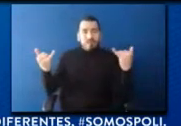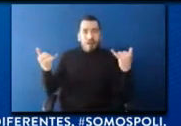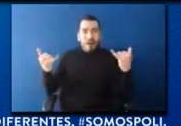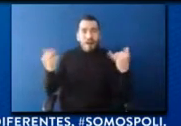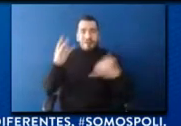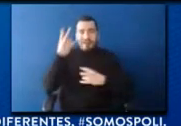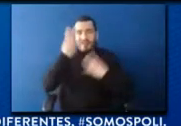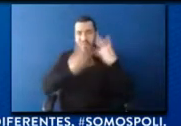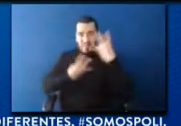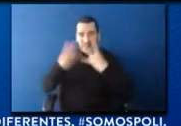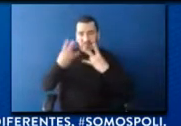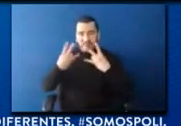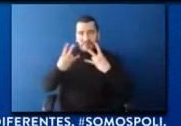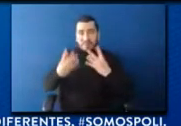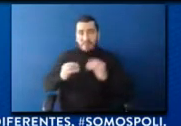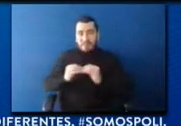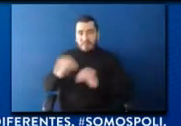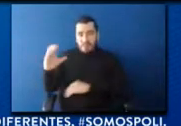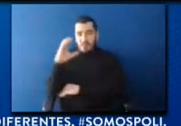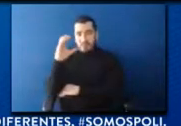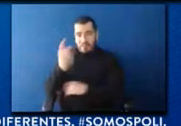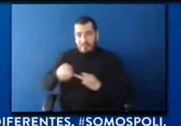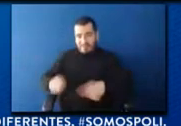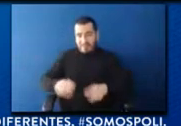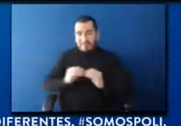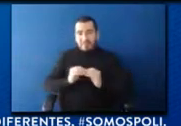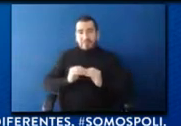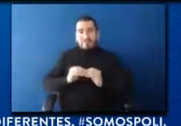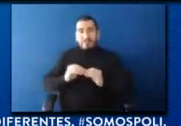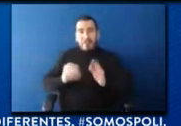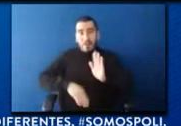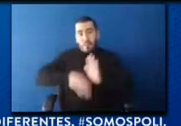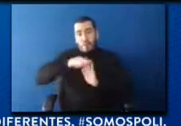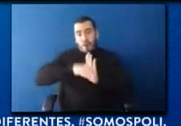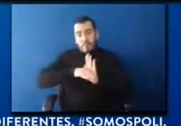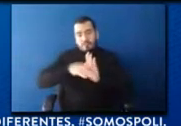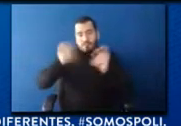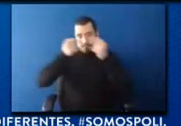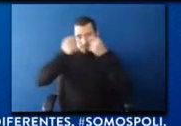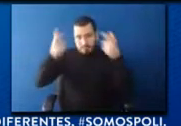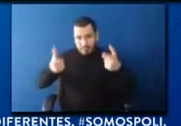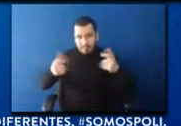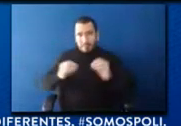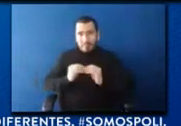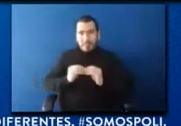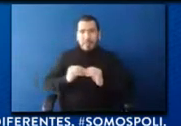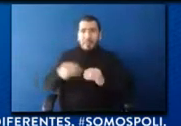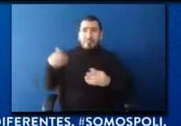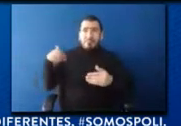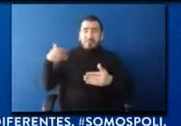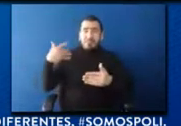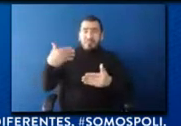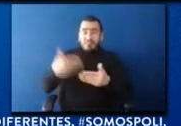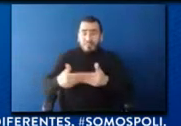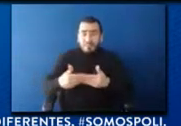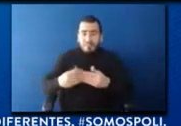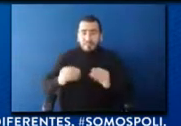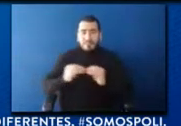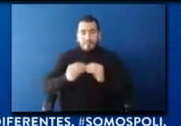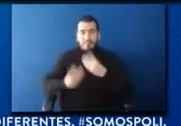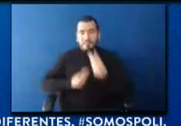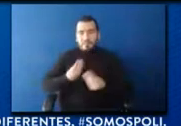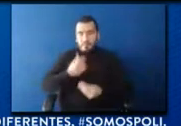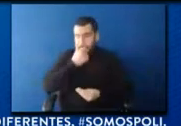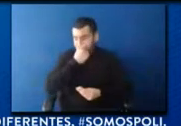la transformación digital. O sea, esto es una política de Estado. Así tiene que ser y así ha sido en los últimos años. Por lo tanto, esto no va a cambiar. No es